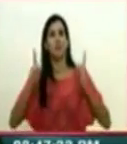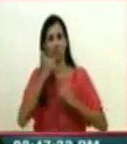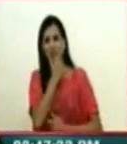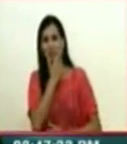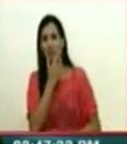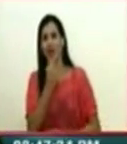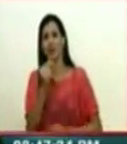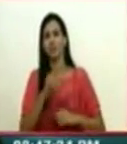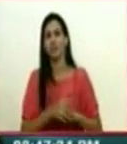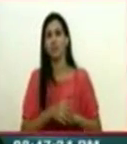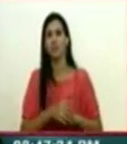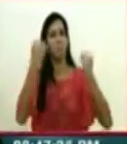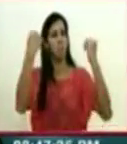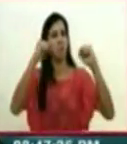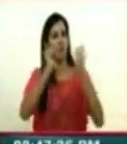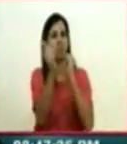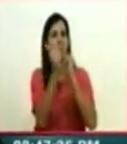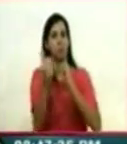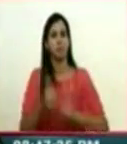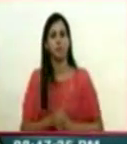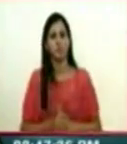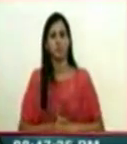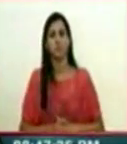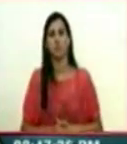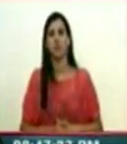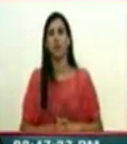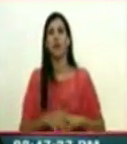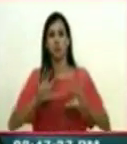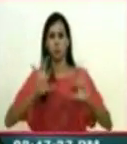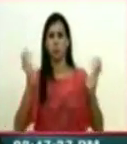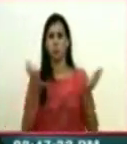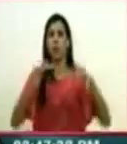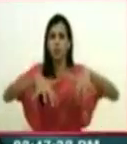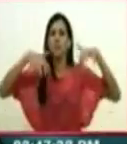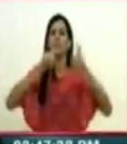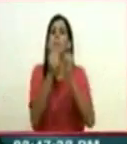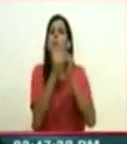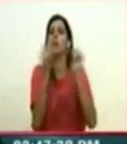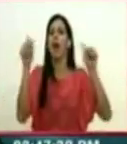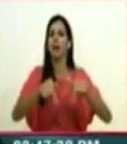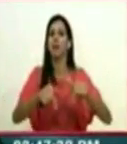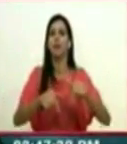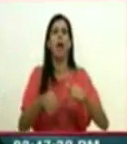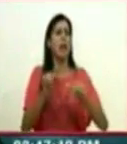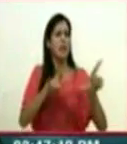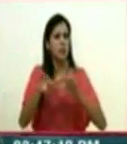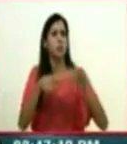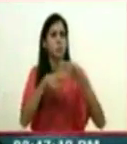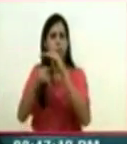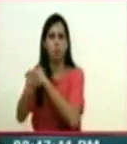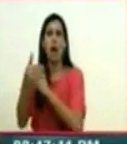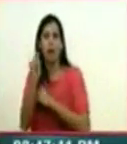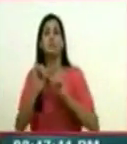de Caracas la práctica deportiva. Es un polideportivo con todos los aditamentos, que va a contar